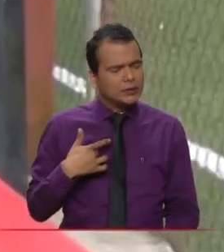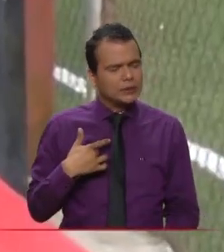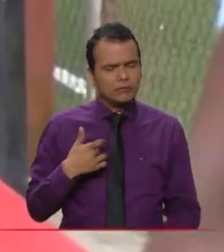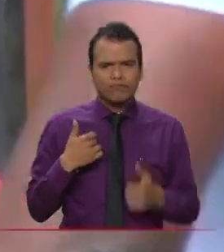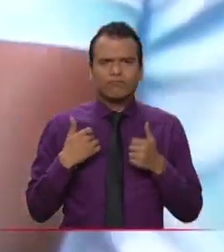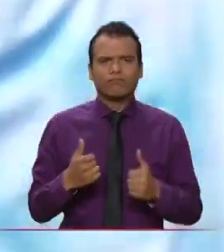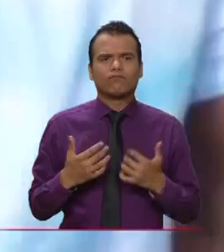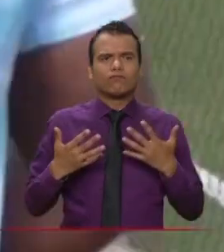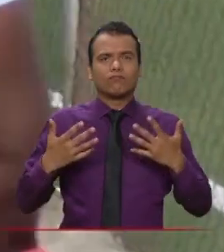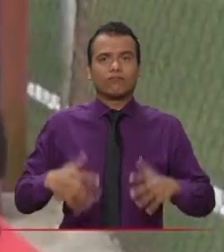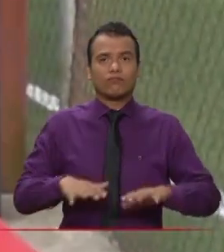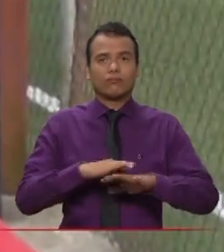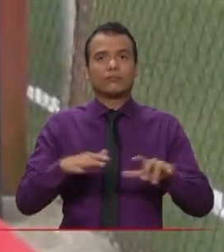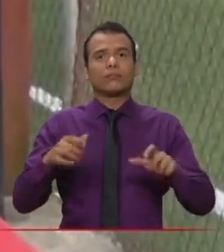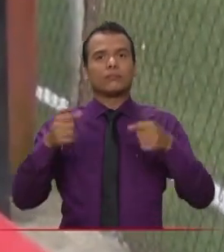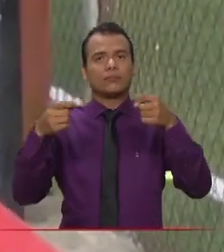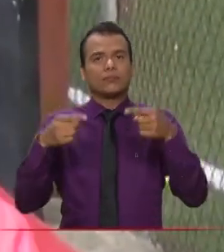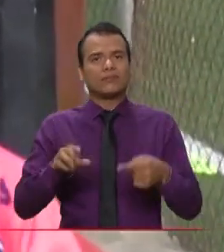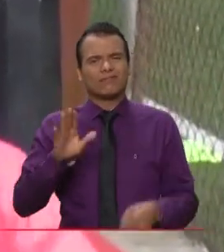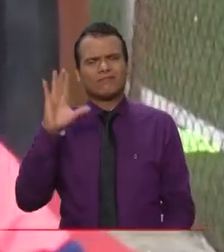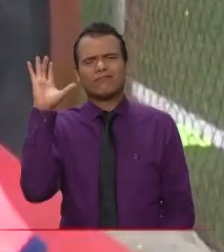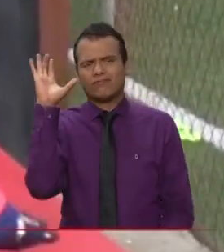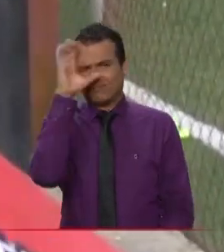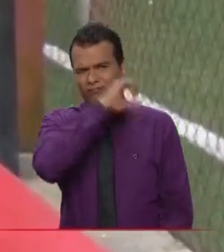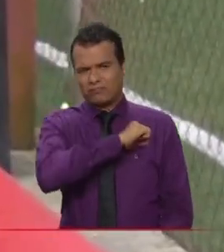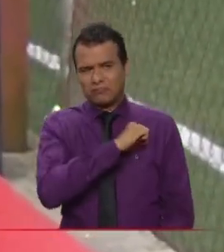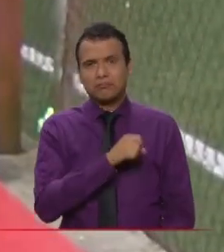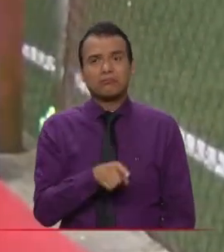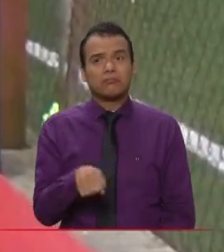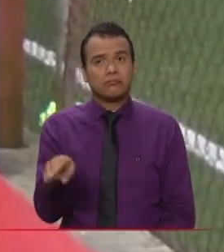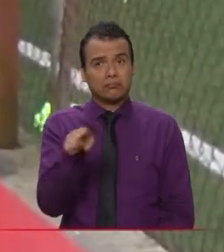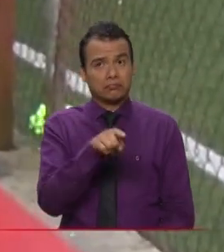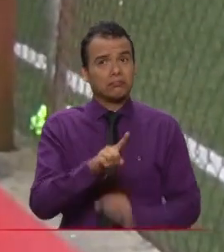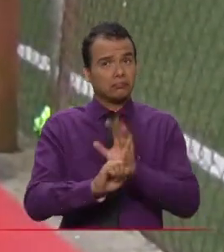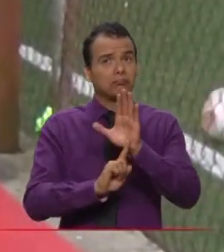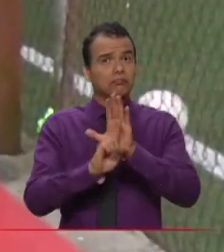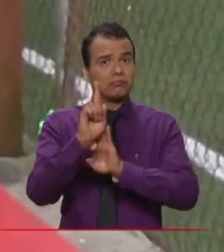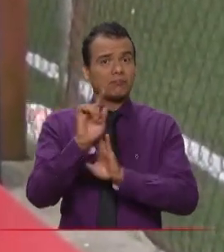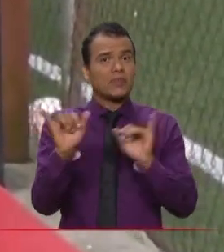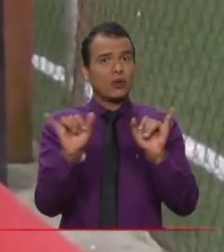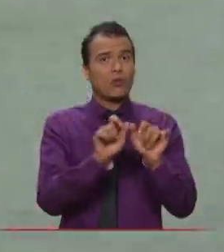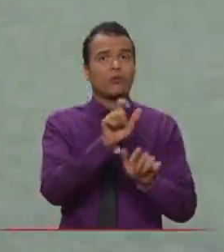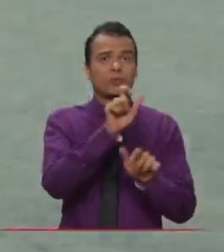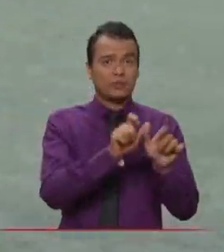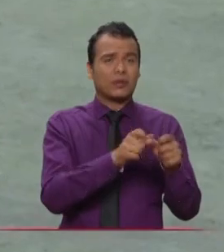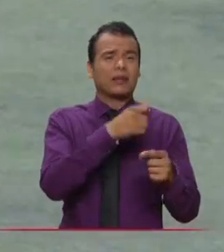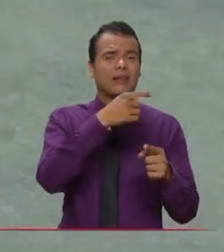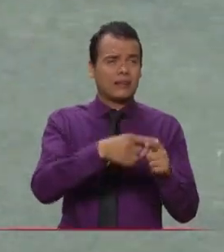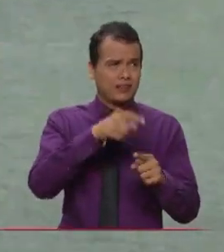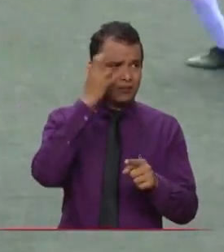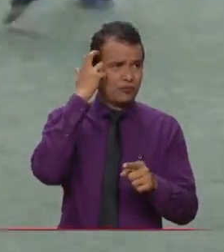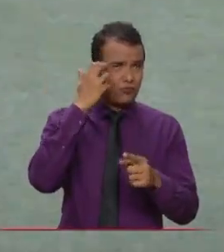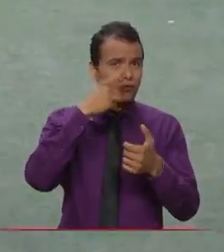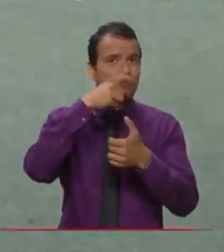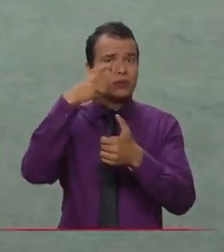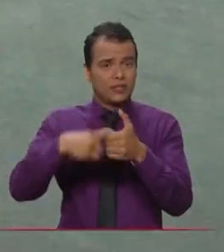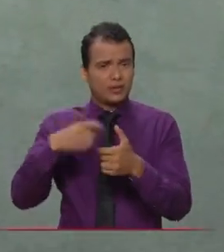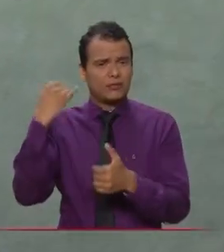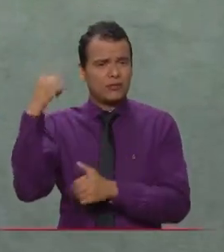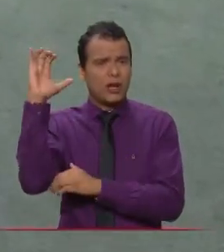Al final de estas jornadas, lo que sí es claro es que aquí pueden salir estrellas como John Córdoba, John Arias y otros del Chocó, que hacen